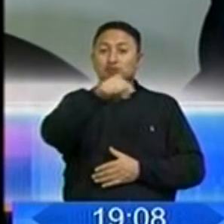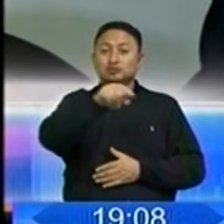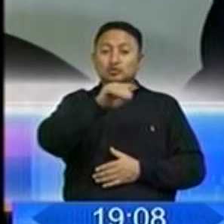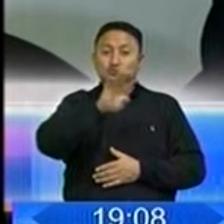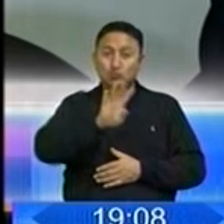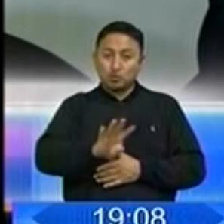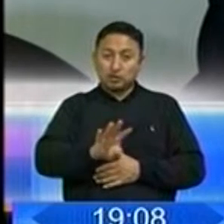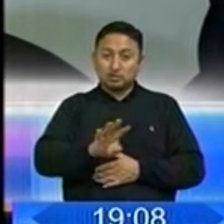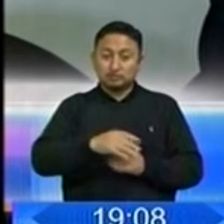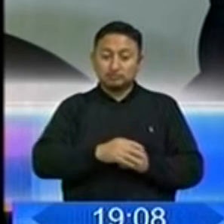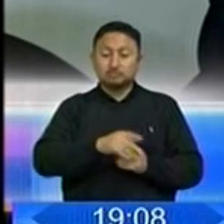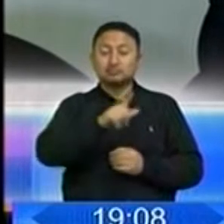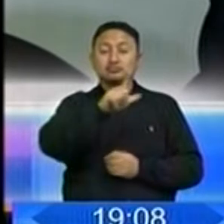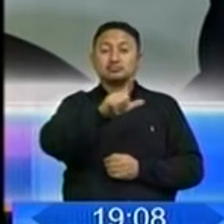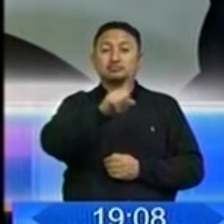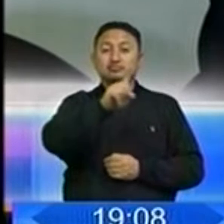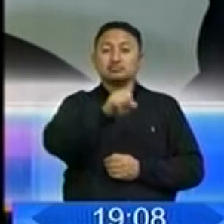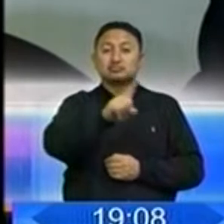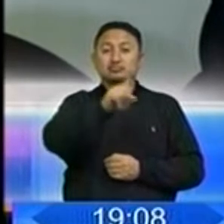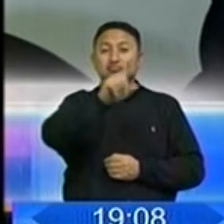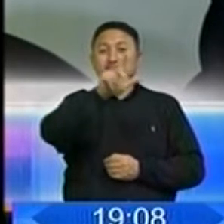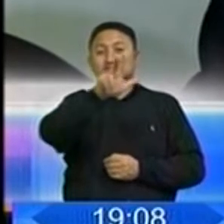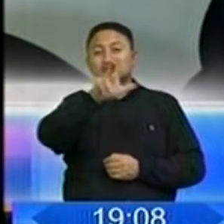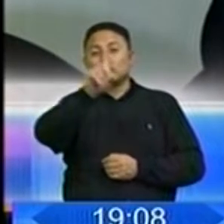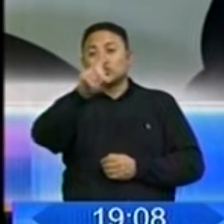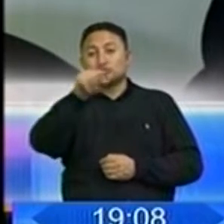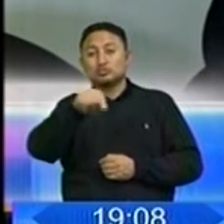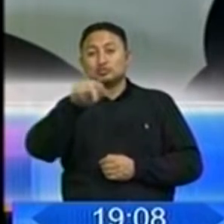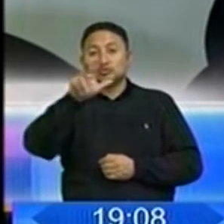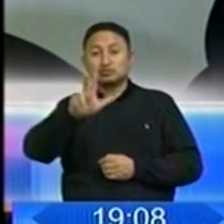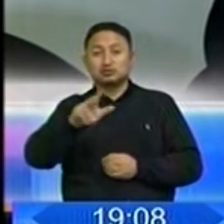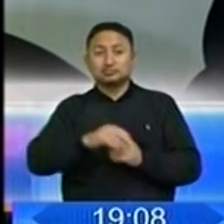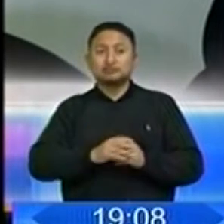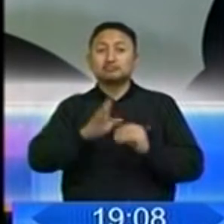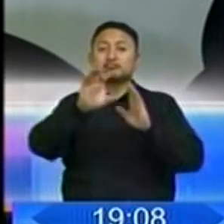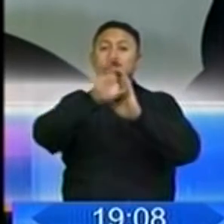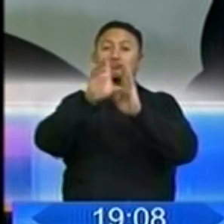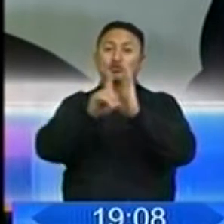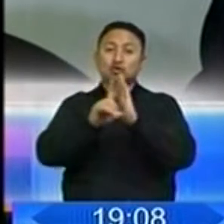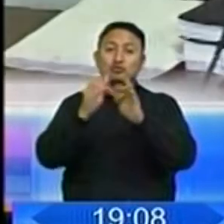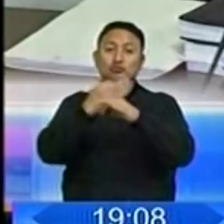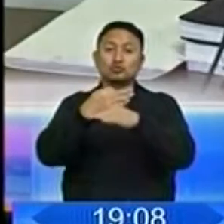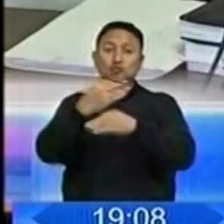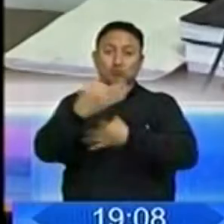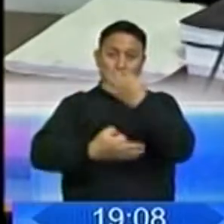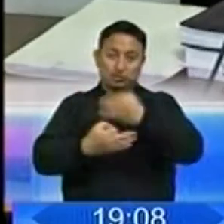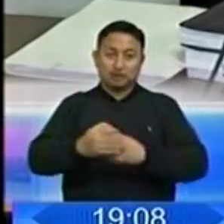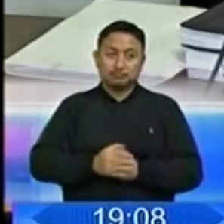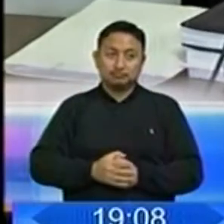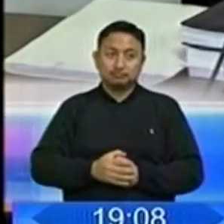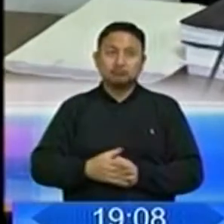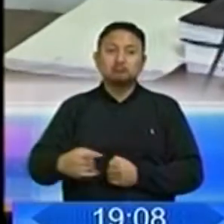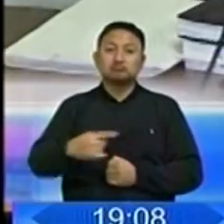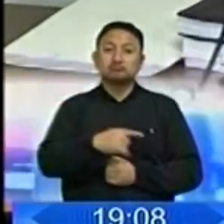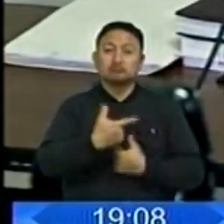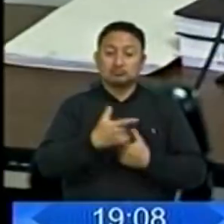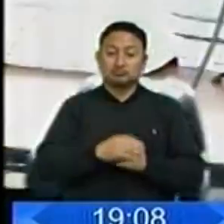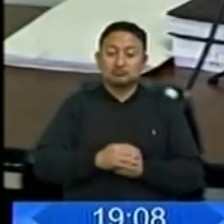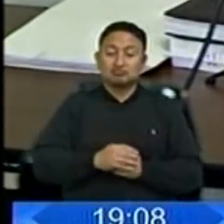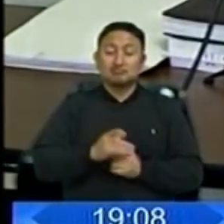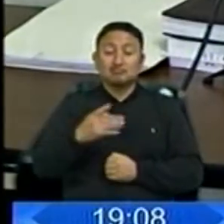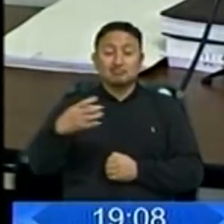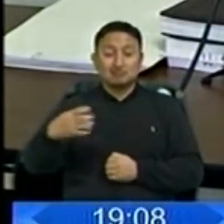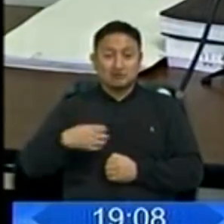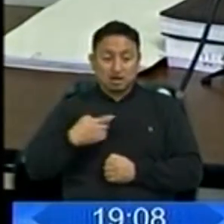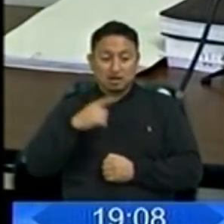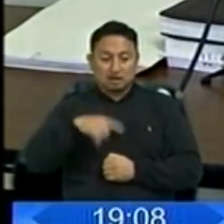130.4 y 131.3 del Código Orgánico de la Función Judicial. Por todo lo dicho, esperan que la queja sea rechazada